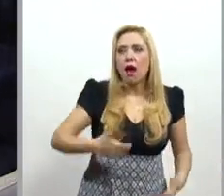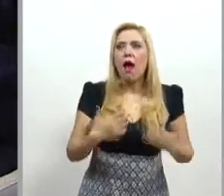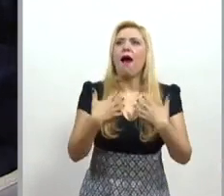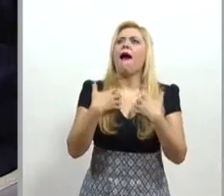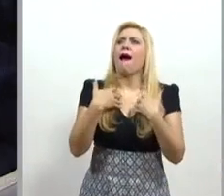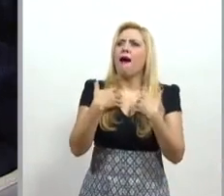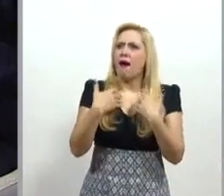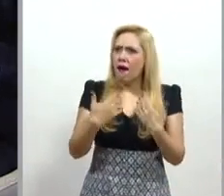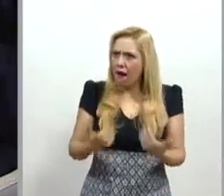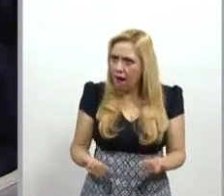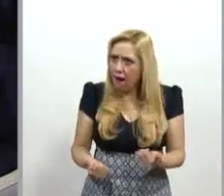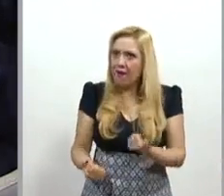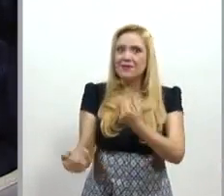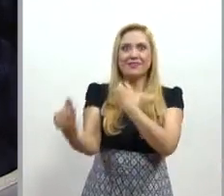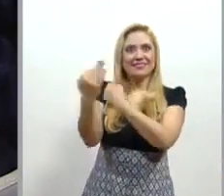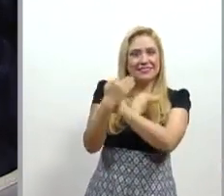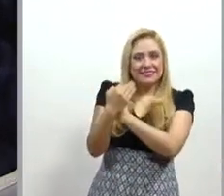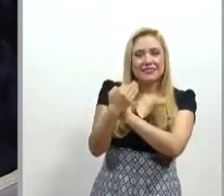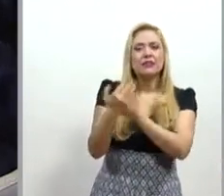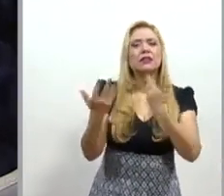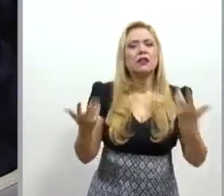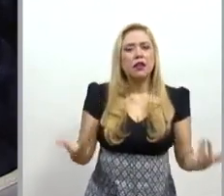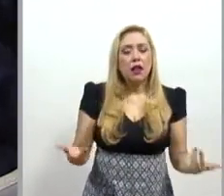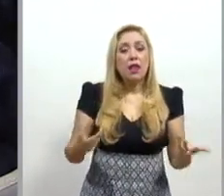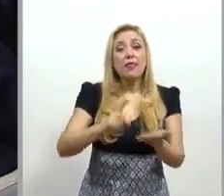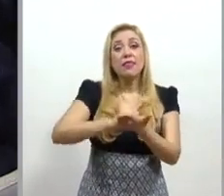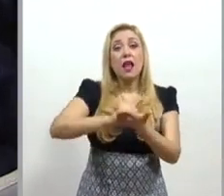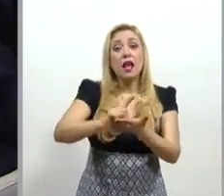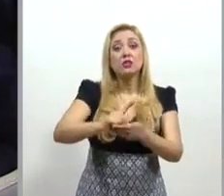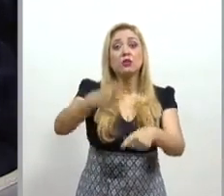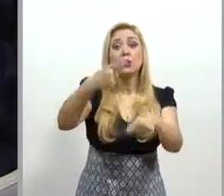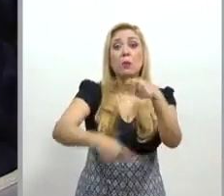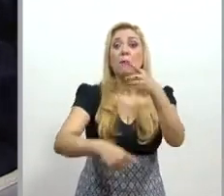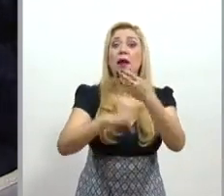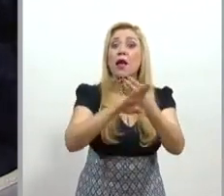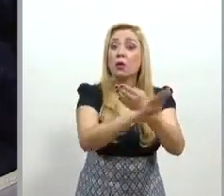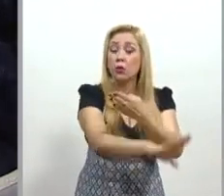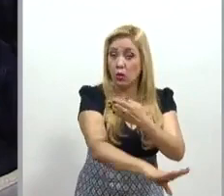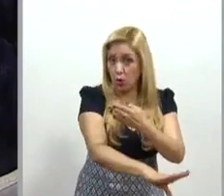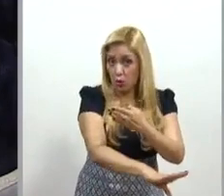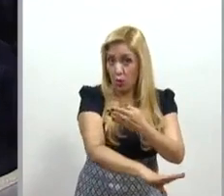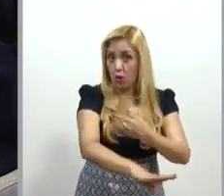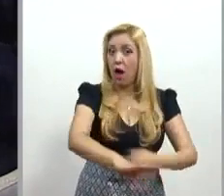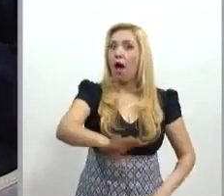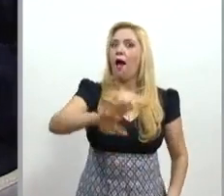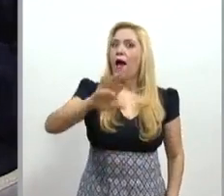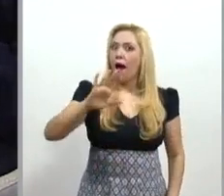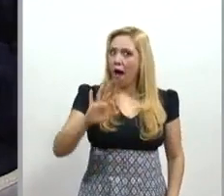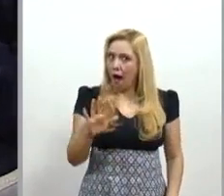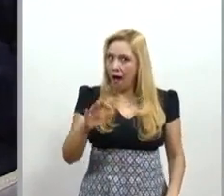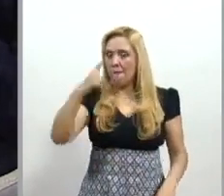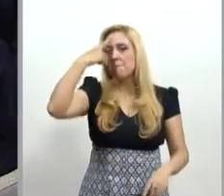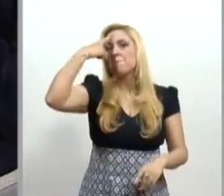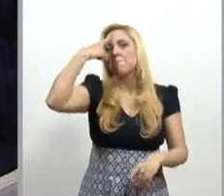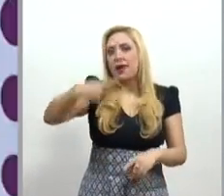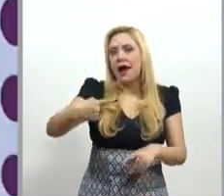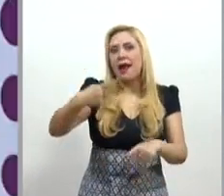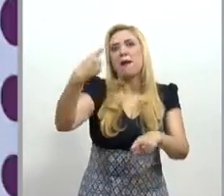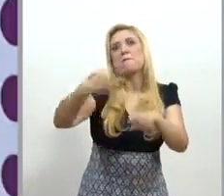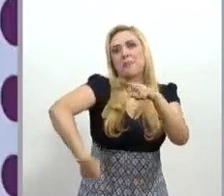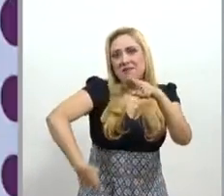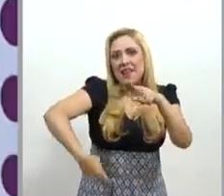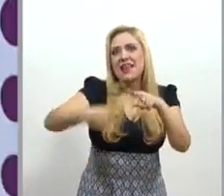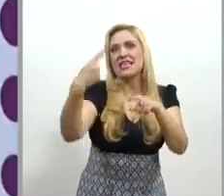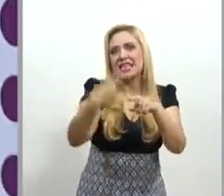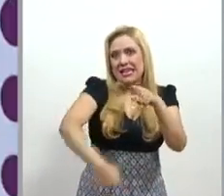la protección del derecho humano como tal, es el principio precautorio, que va muy relacionado con este principio preventivo y que en términos